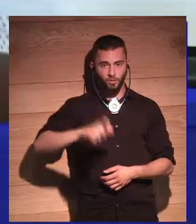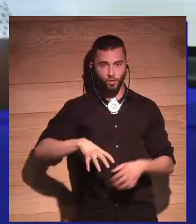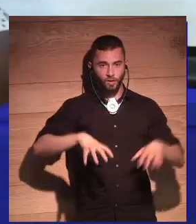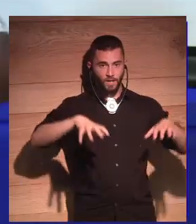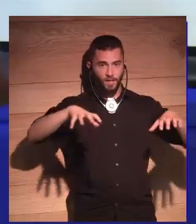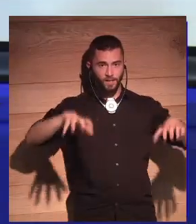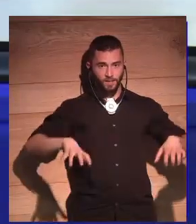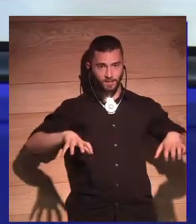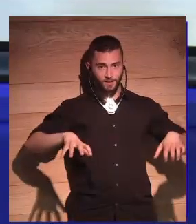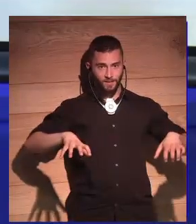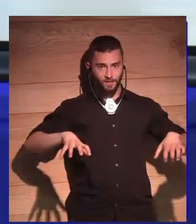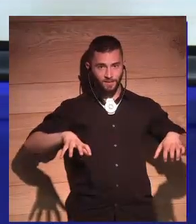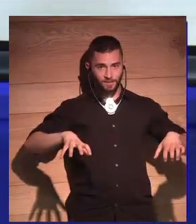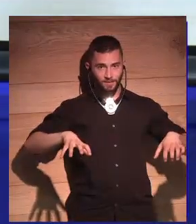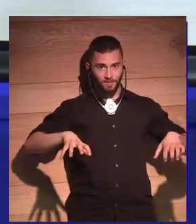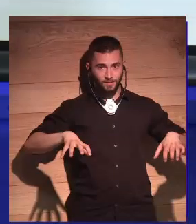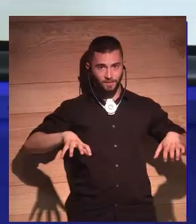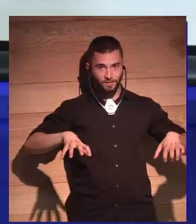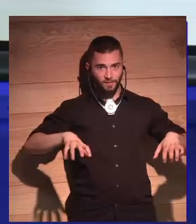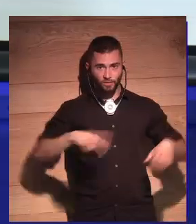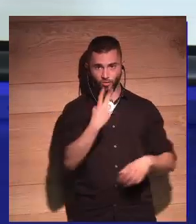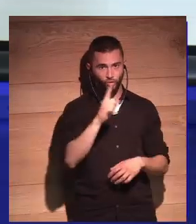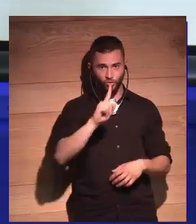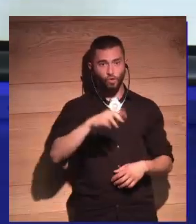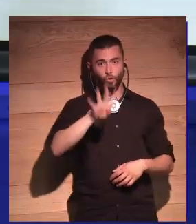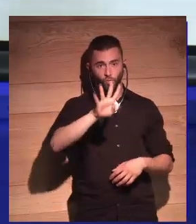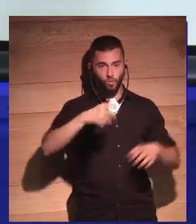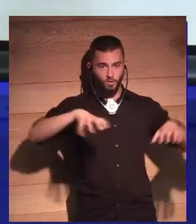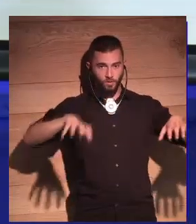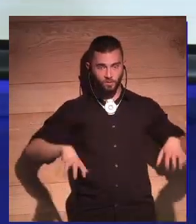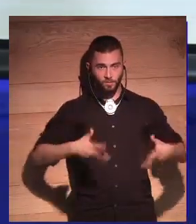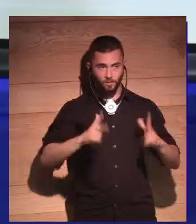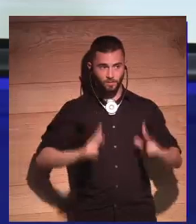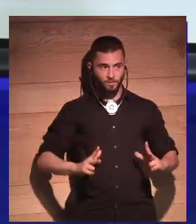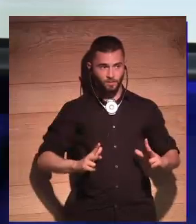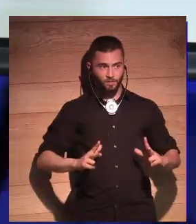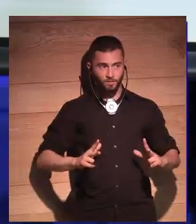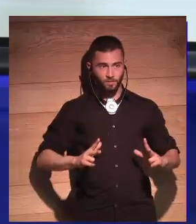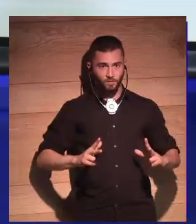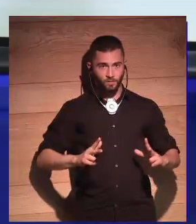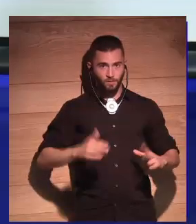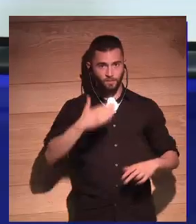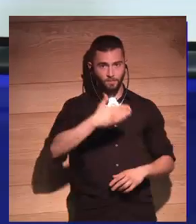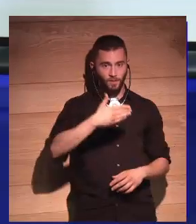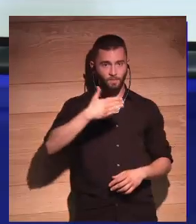2, se están almacenando en una cosa que se llama Data Box, o lo llamamos la BBC Box.